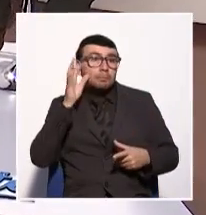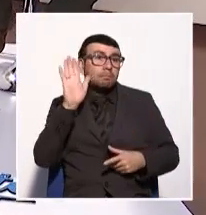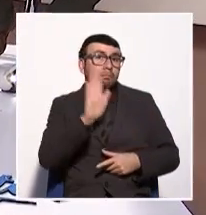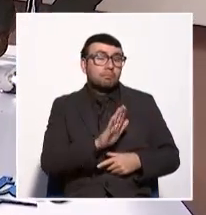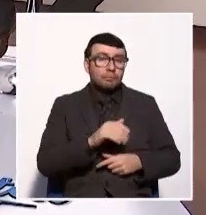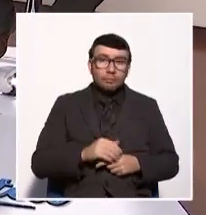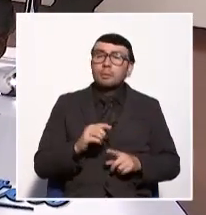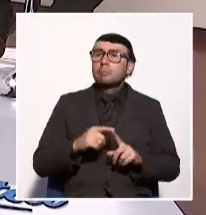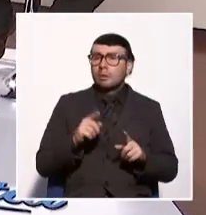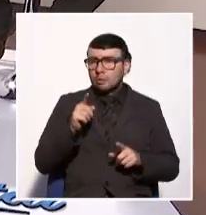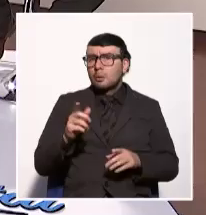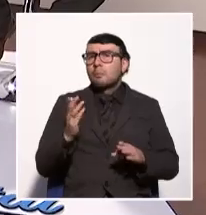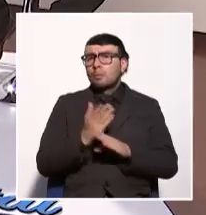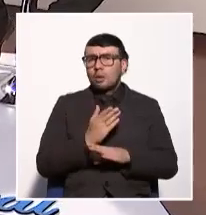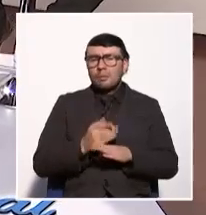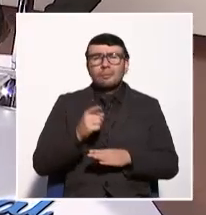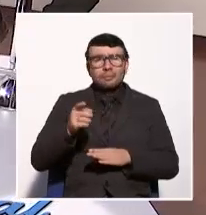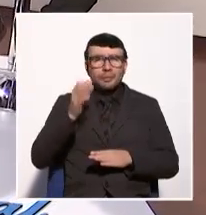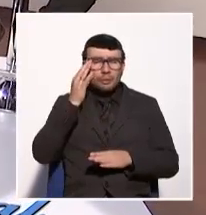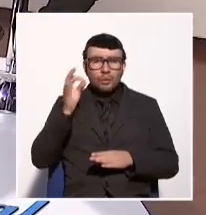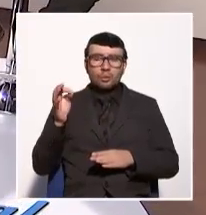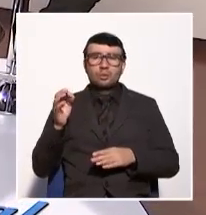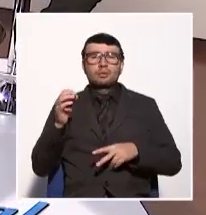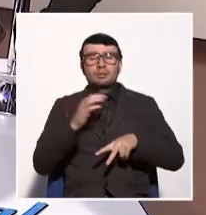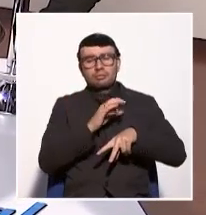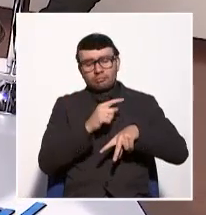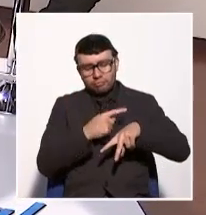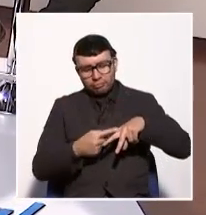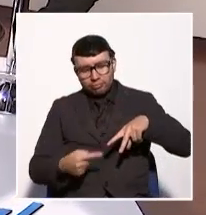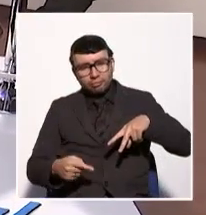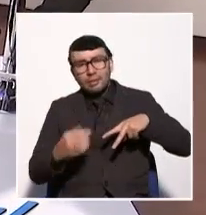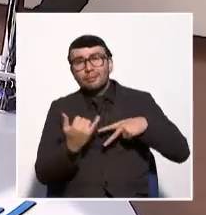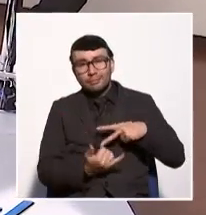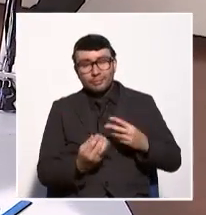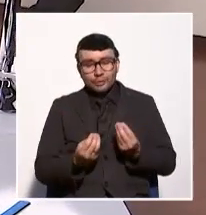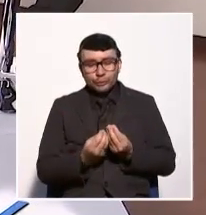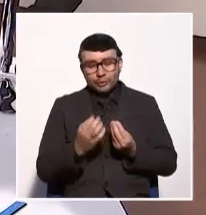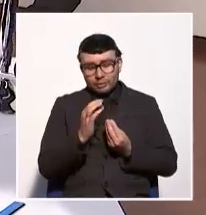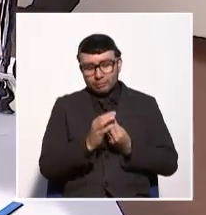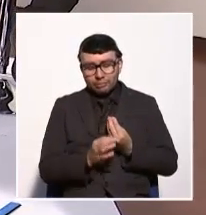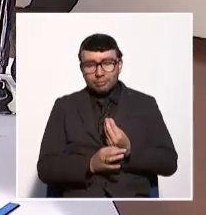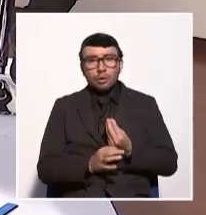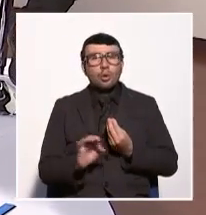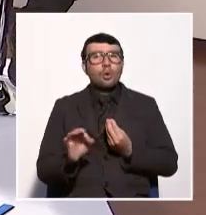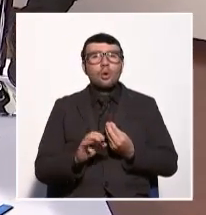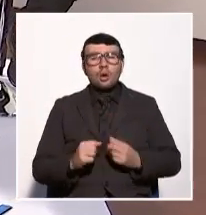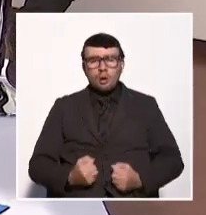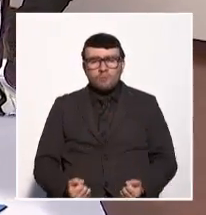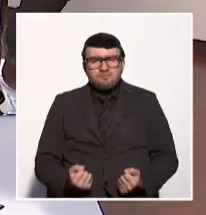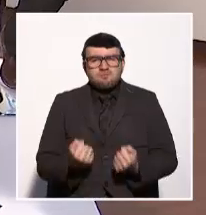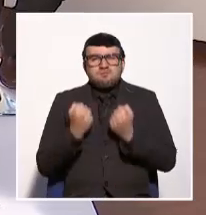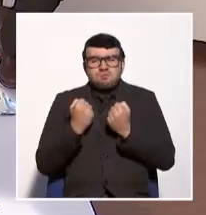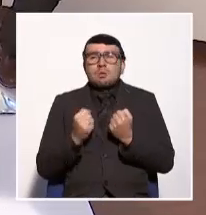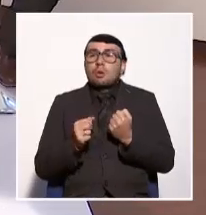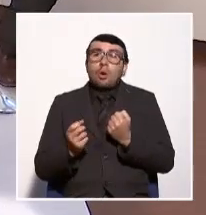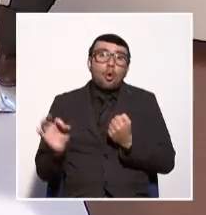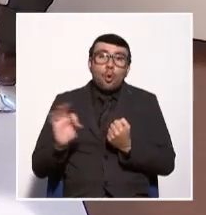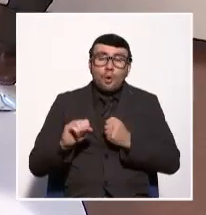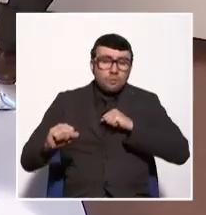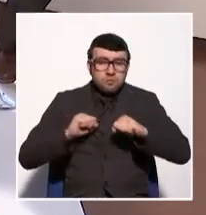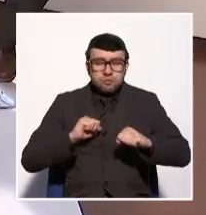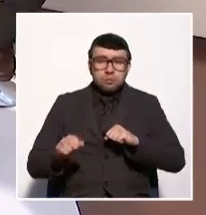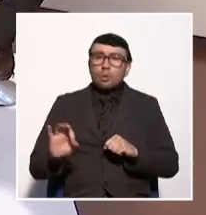pero puede ser un problema en varicocele una hernia un problema del ejercicio que la hace la